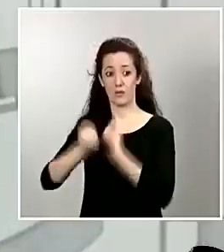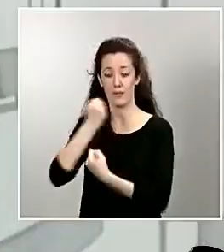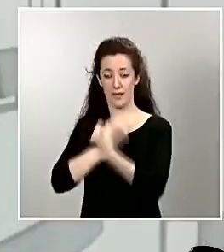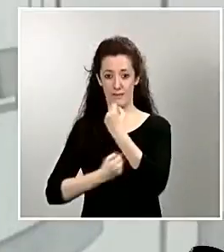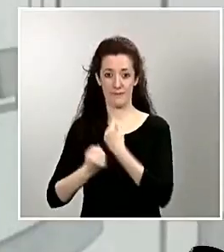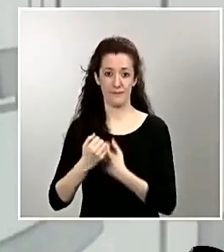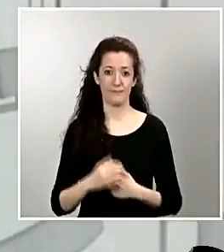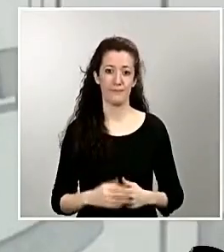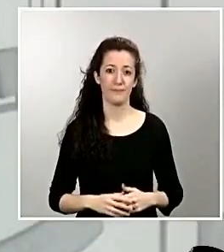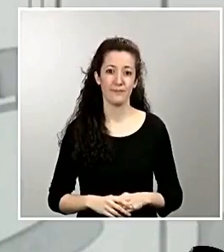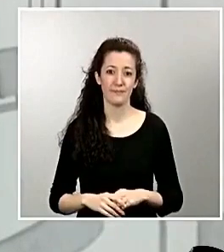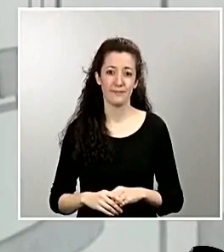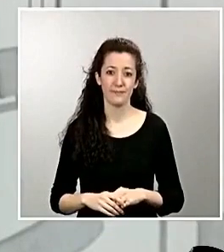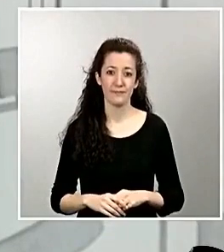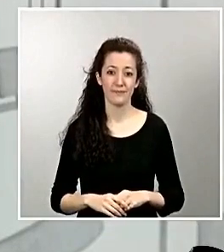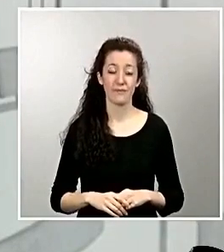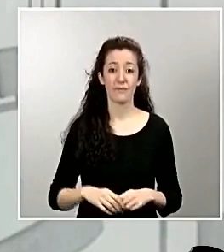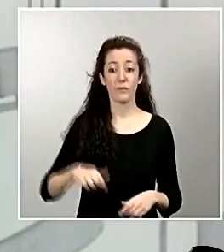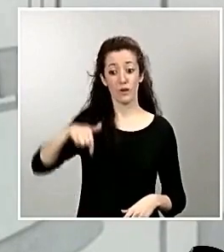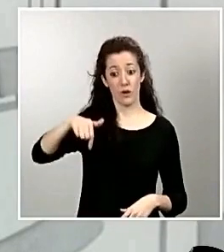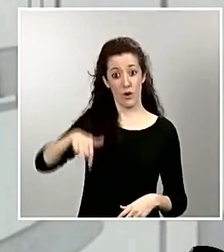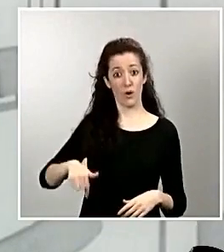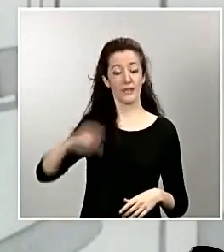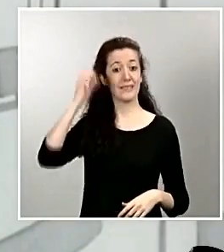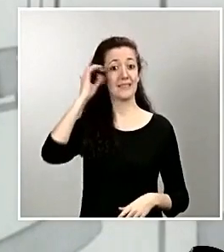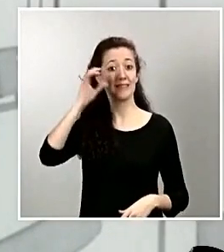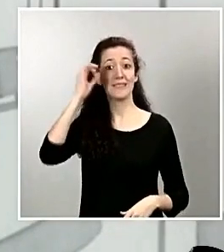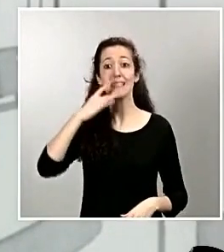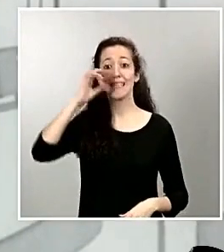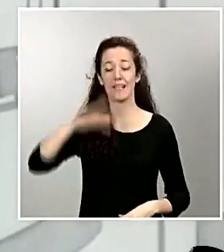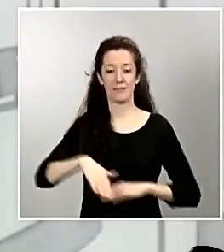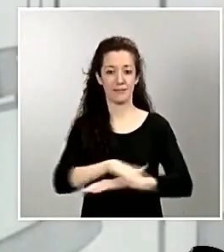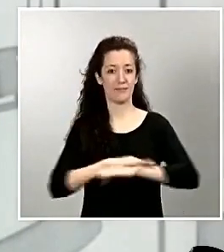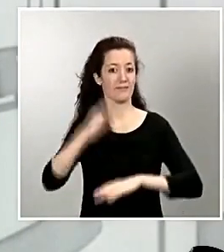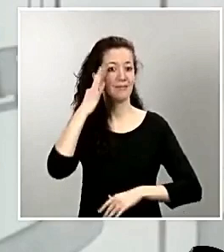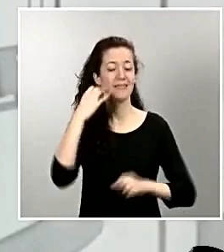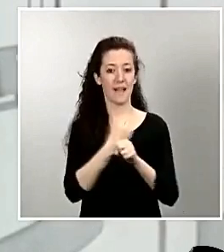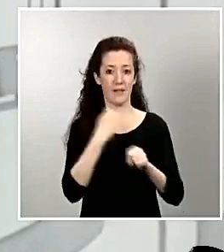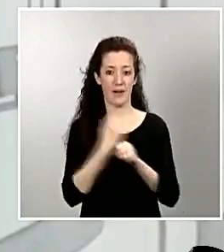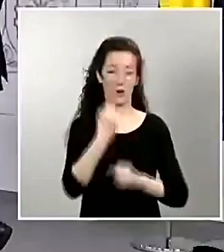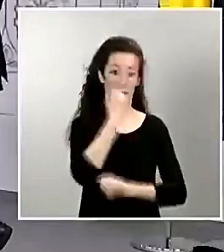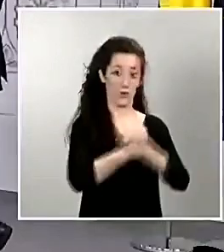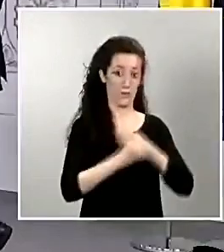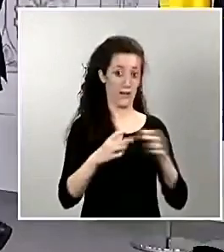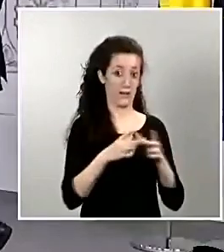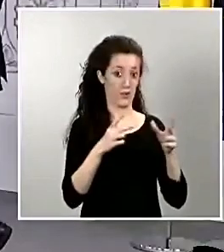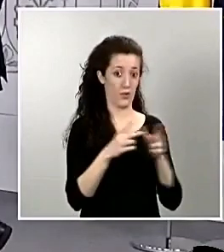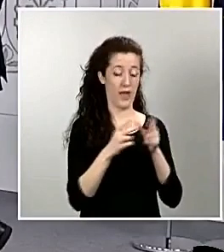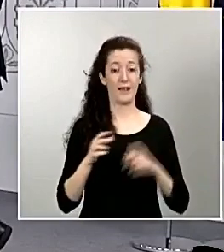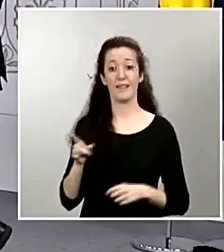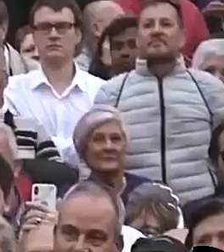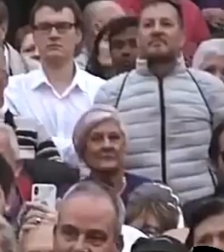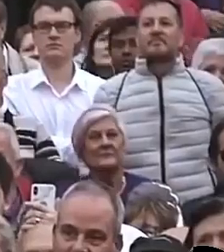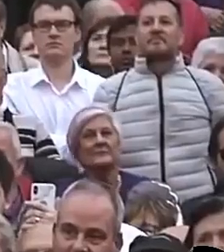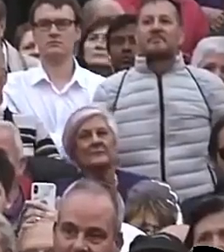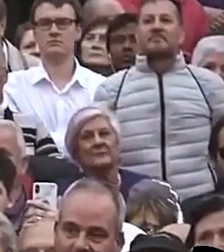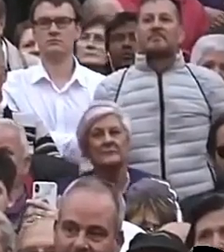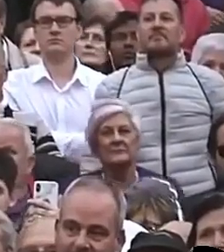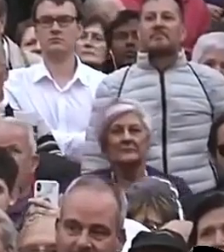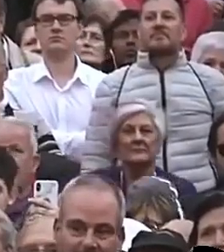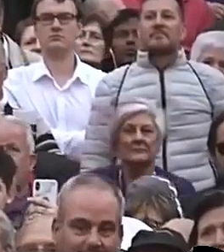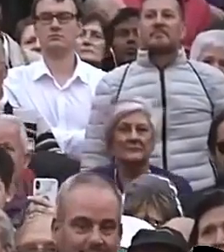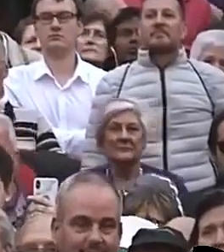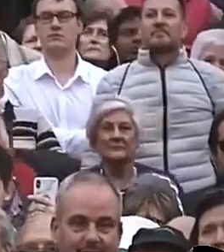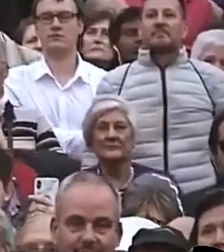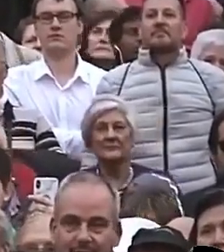esto. Comparecemos la ministra de Trabajo y Economía Social y el ministro de Inclusión Social. Por eso